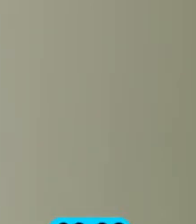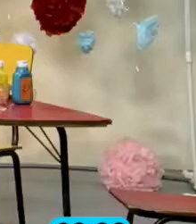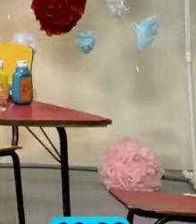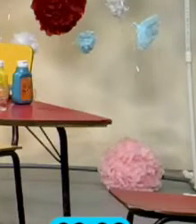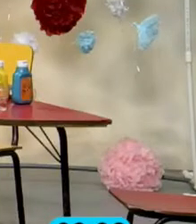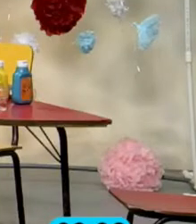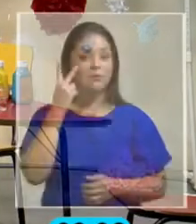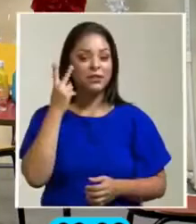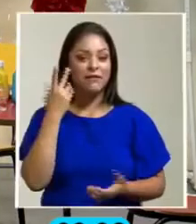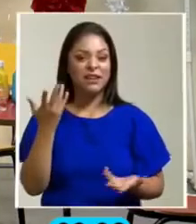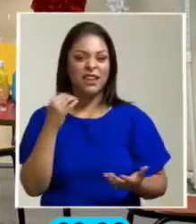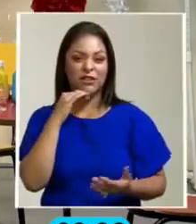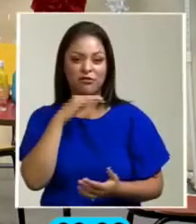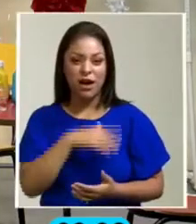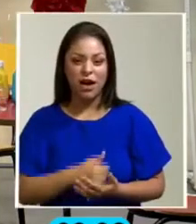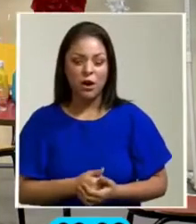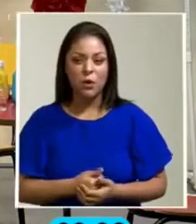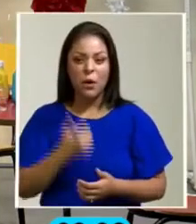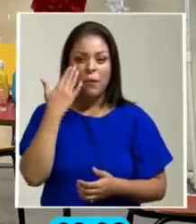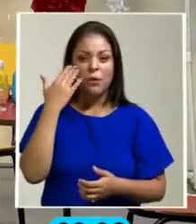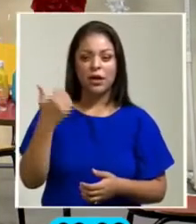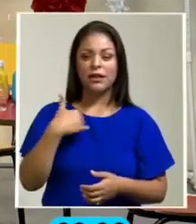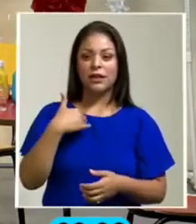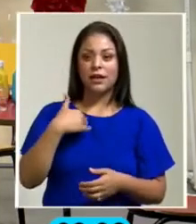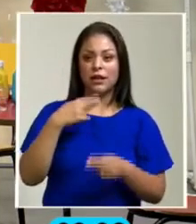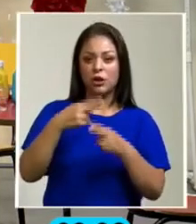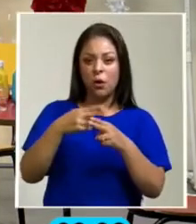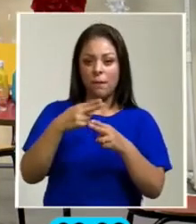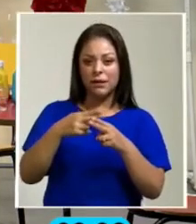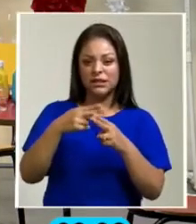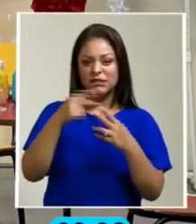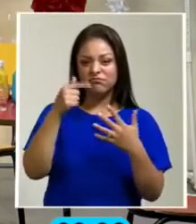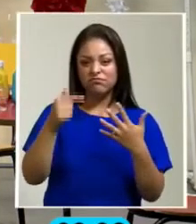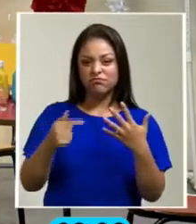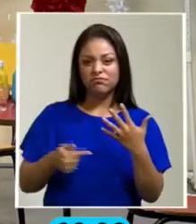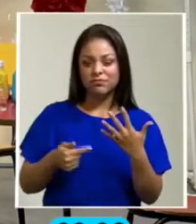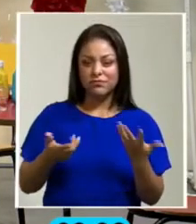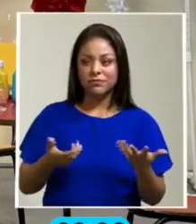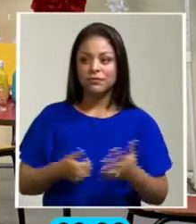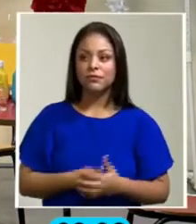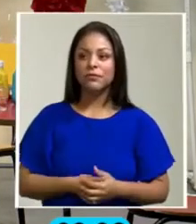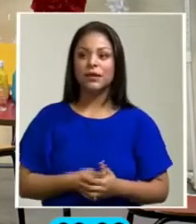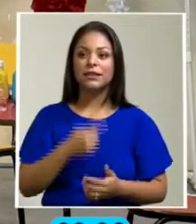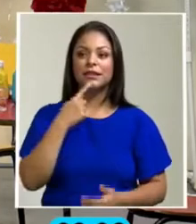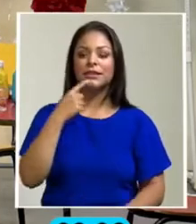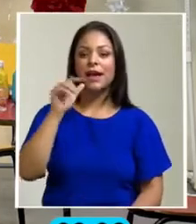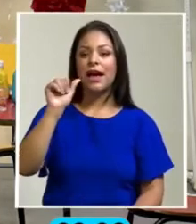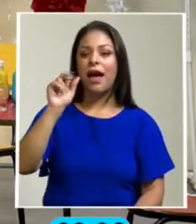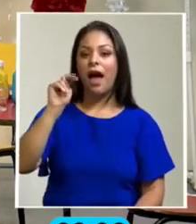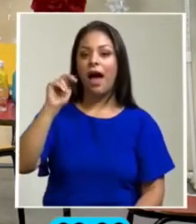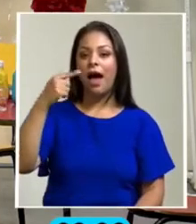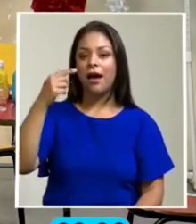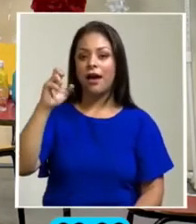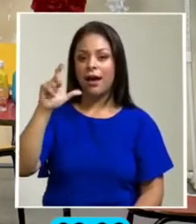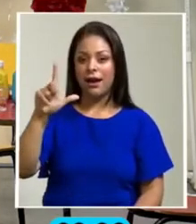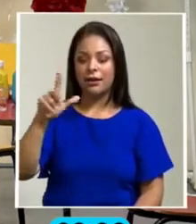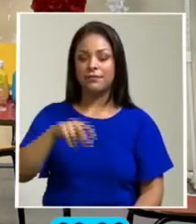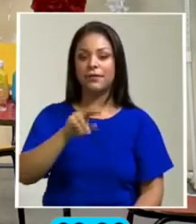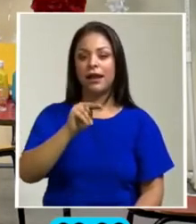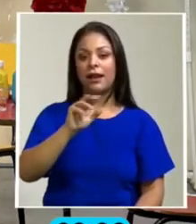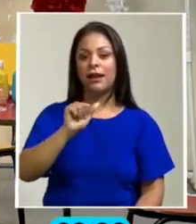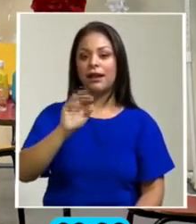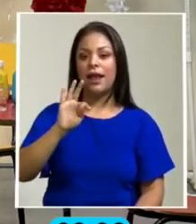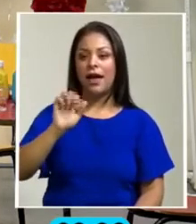Entonces, ¿por qué vendrán estos nombres de más? Vean, dice Ángel, Natalia,